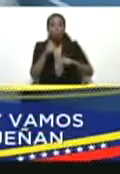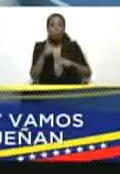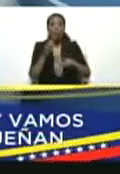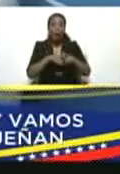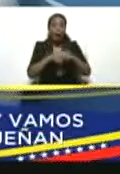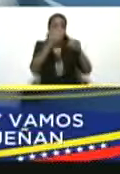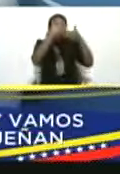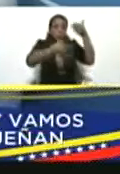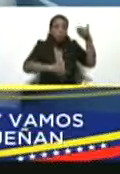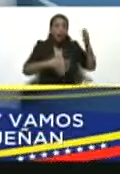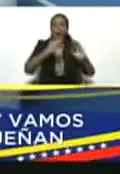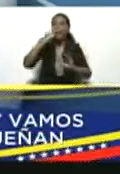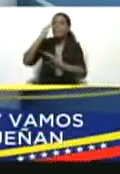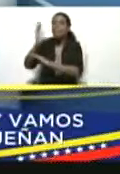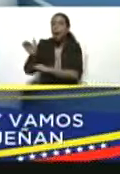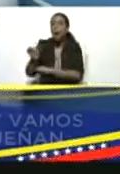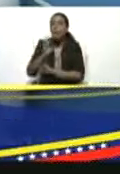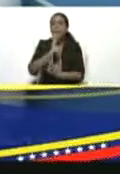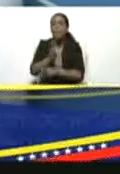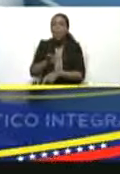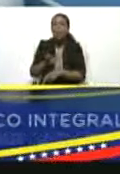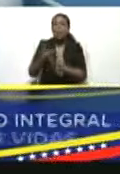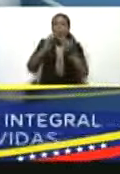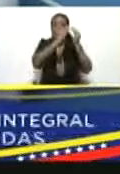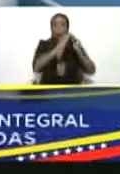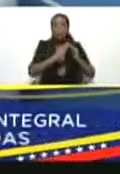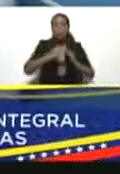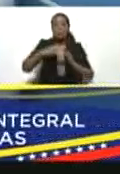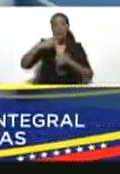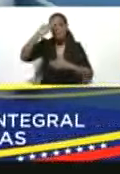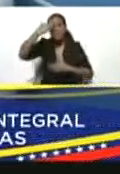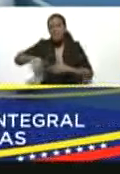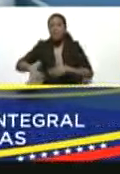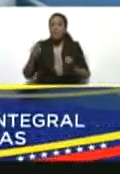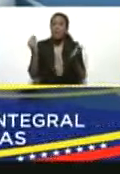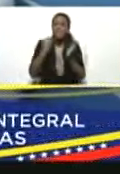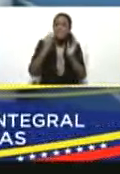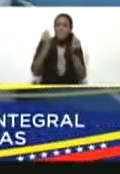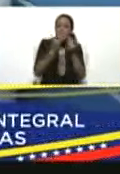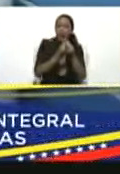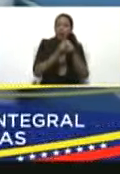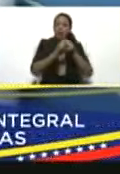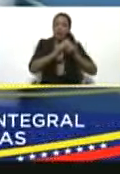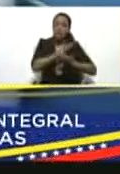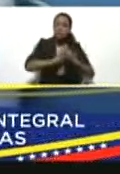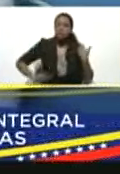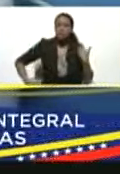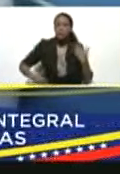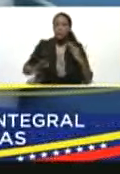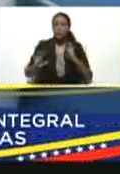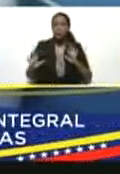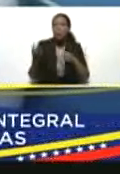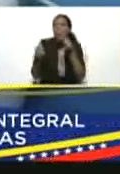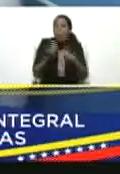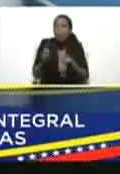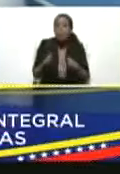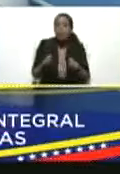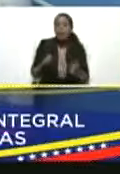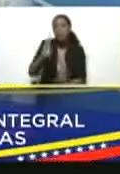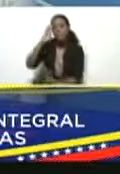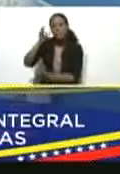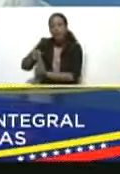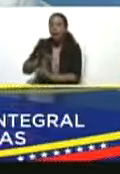gobierno directamente el reporte a las brigadas comunitarias militares de salud Qué fuera de Venezuela si no tuviéramos el 1 por 10 el buen